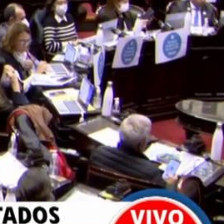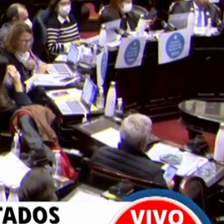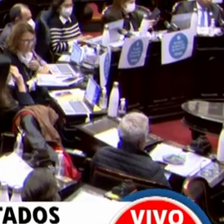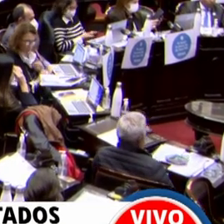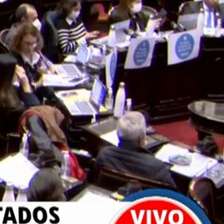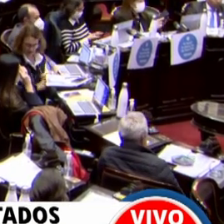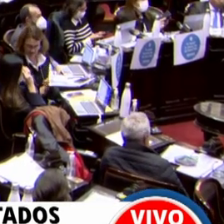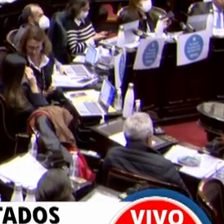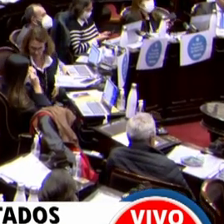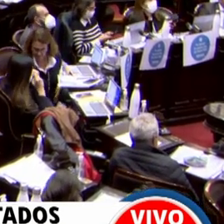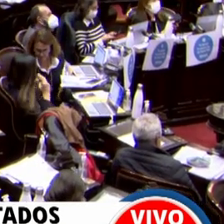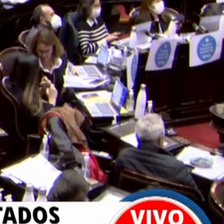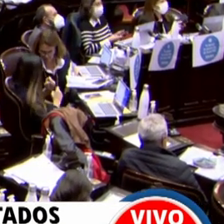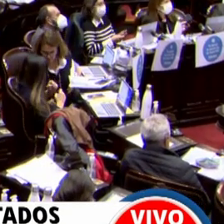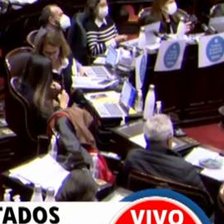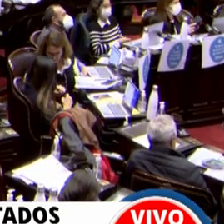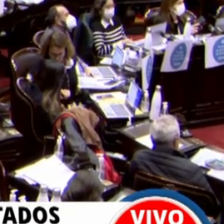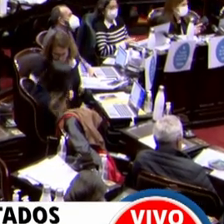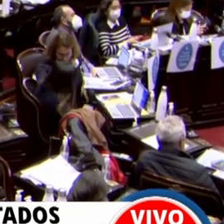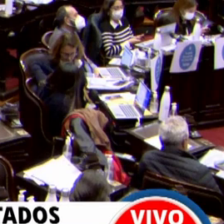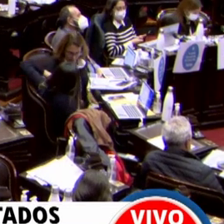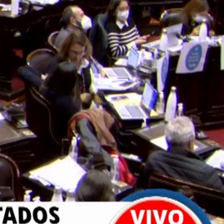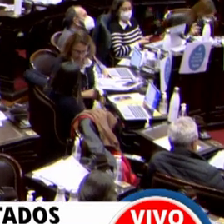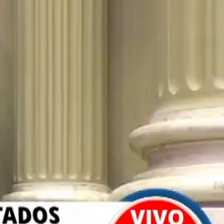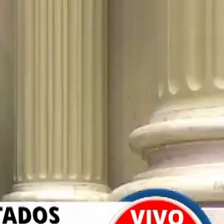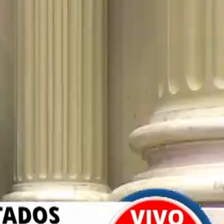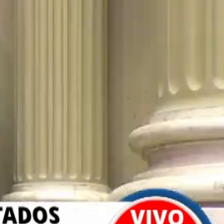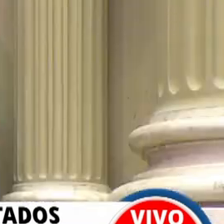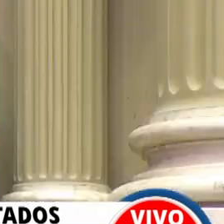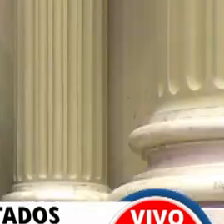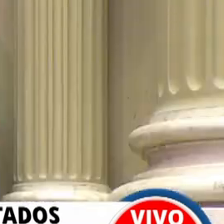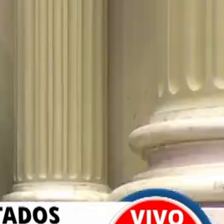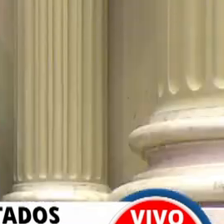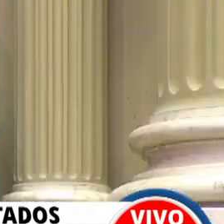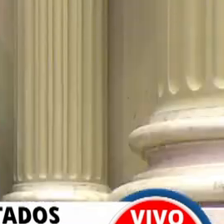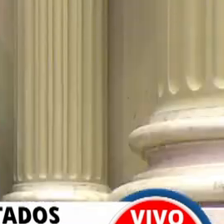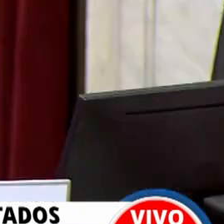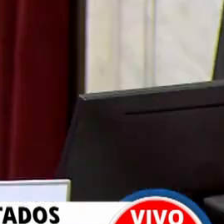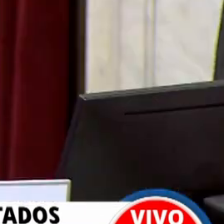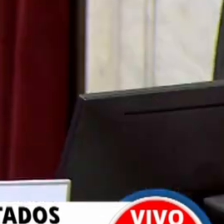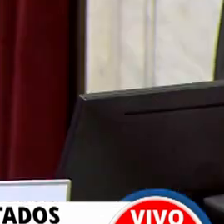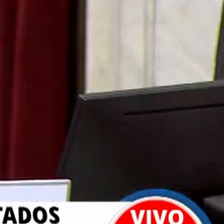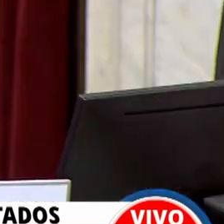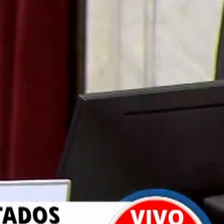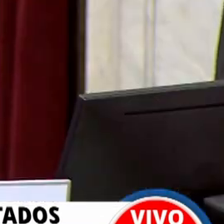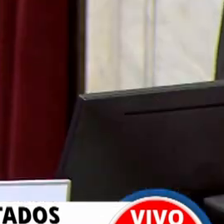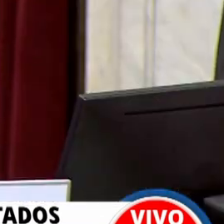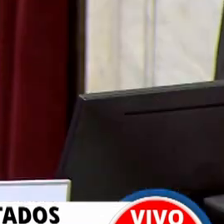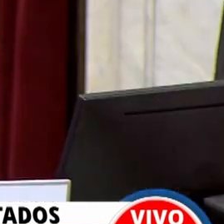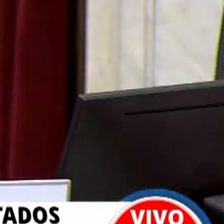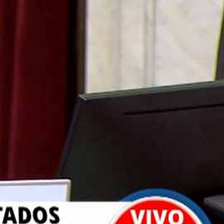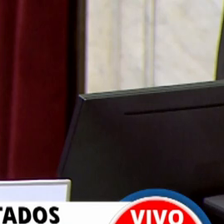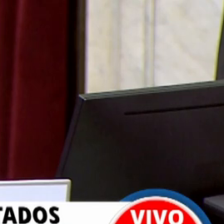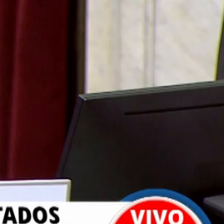además de las autoridades que antes que antes mencionábamos también agradecer la presencia de la directora provincial de